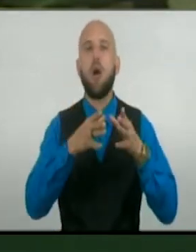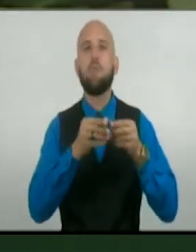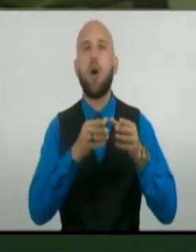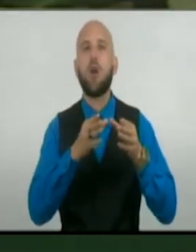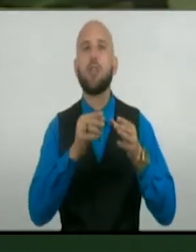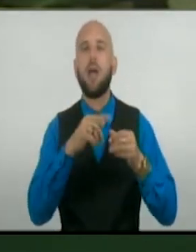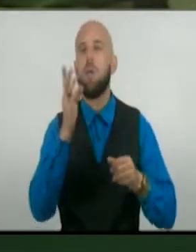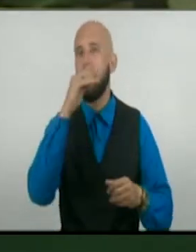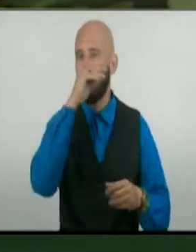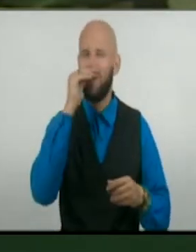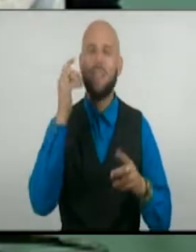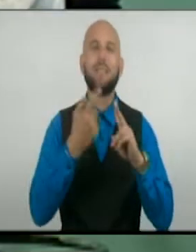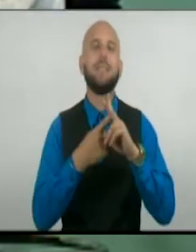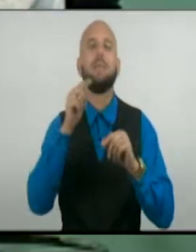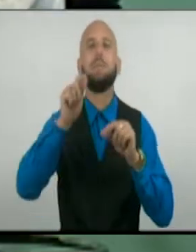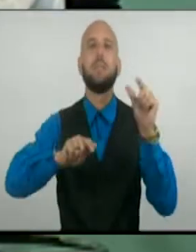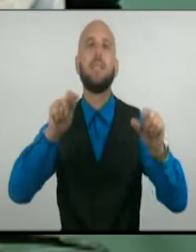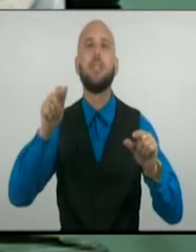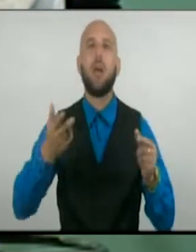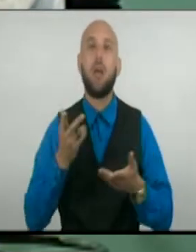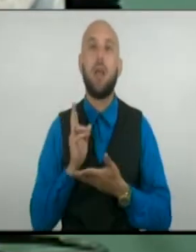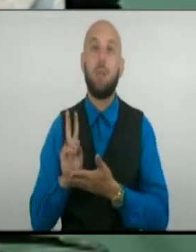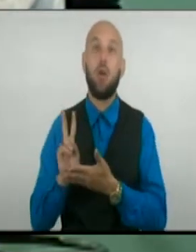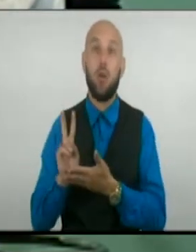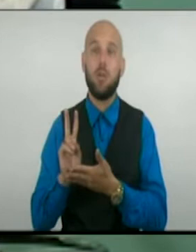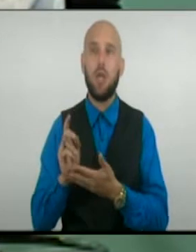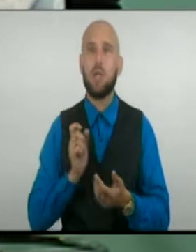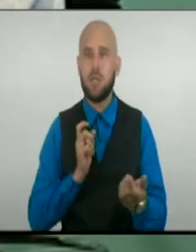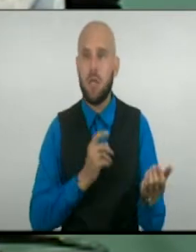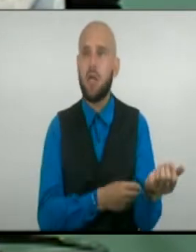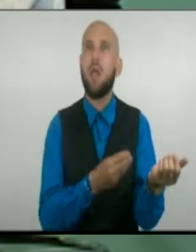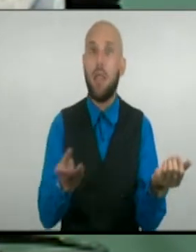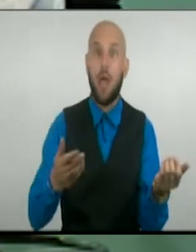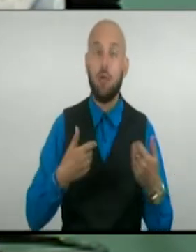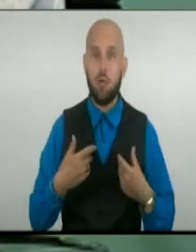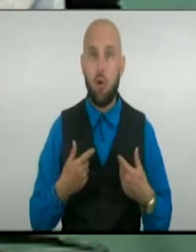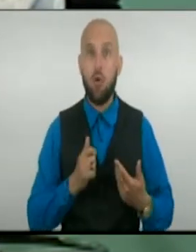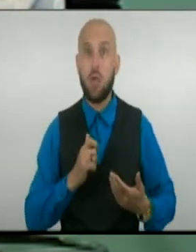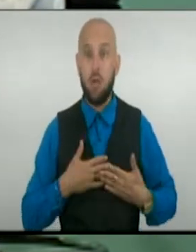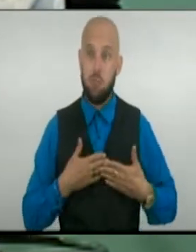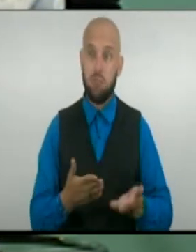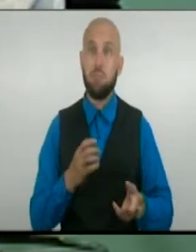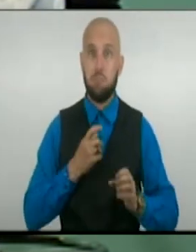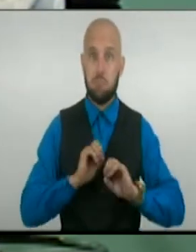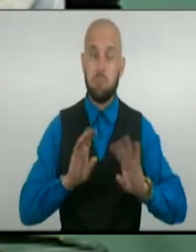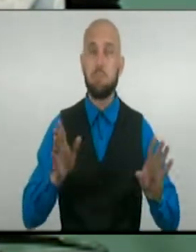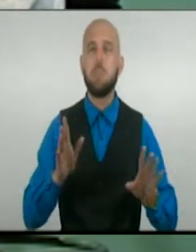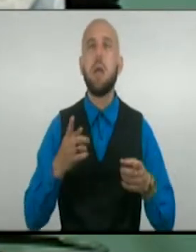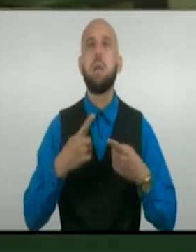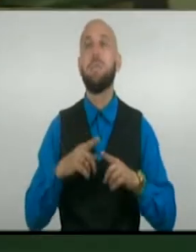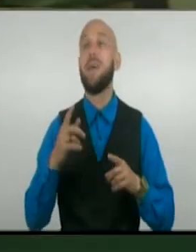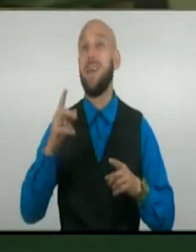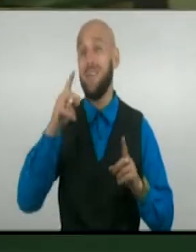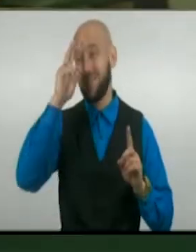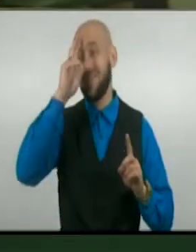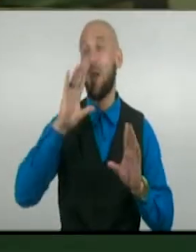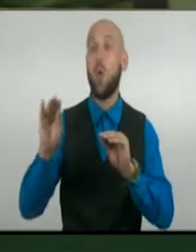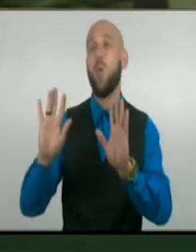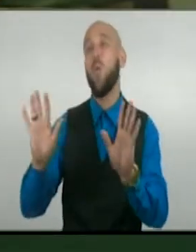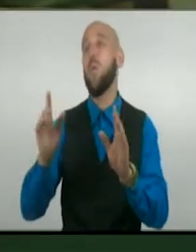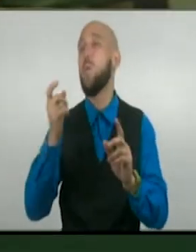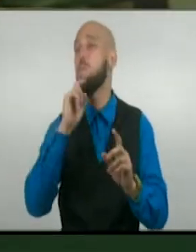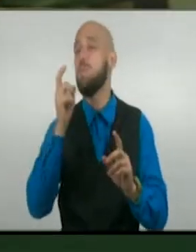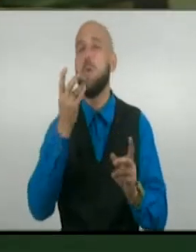de insatisfacciones con los donantes voluntarios que han querido donar y en varias ocasiones hemos tenido que restringir